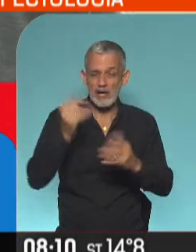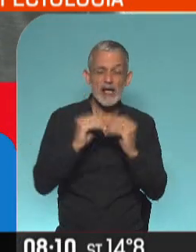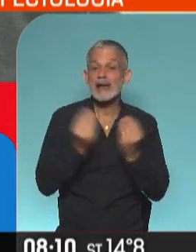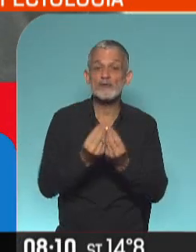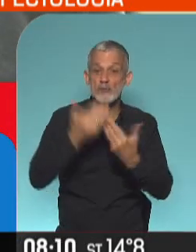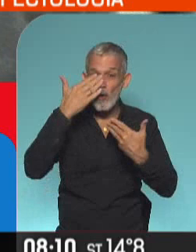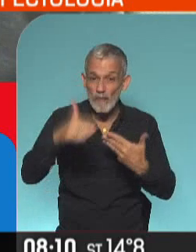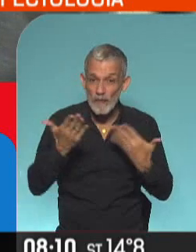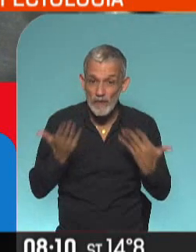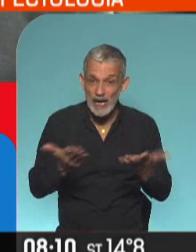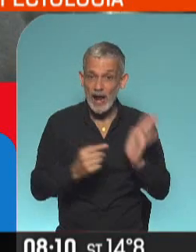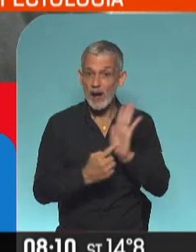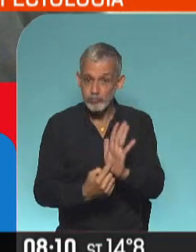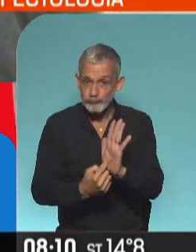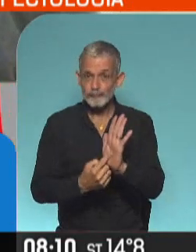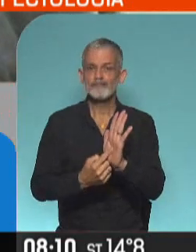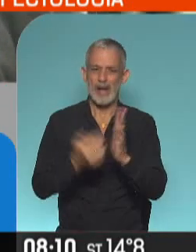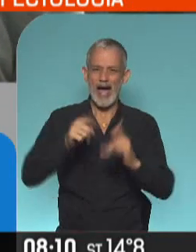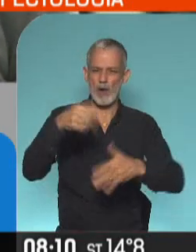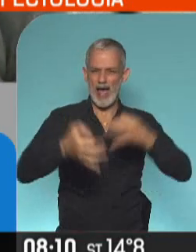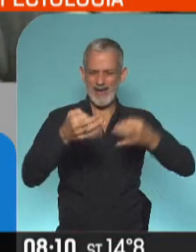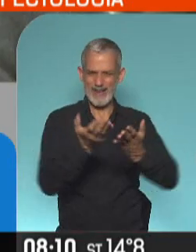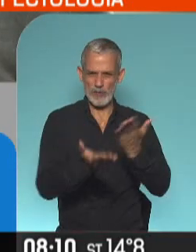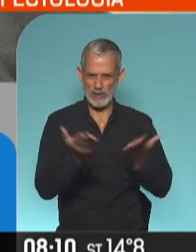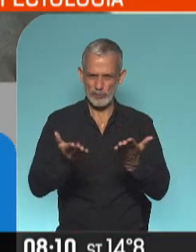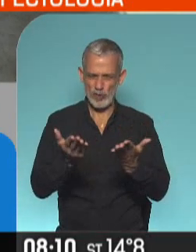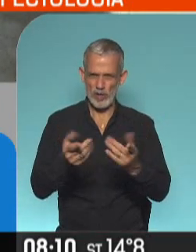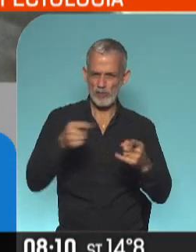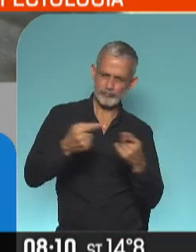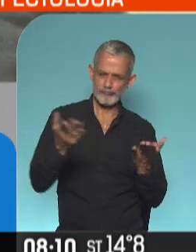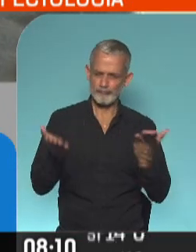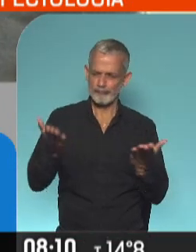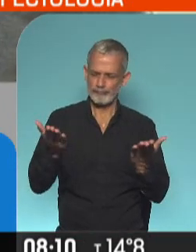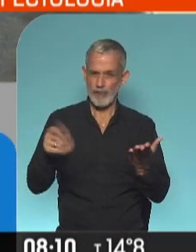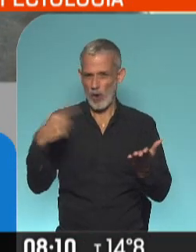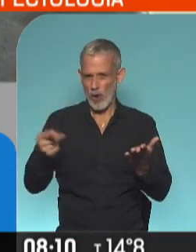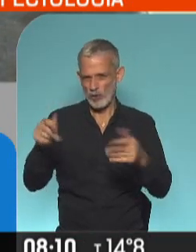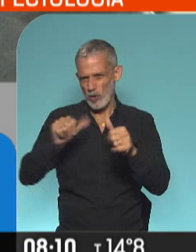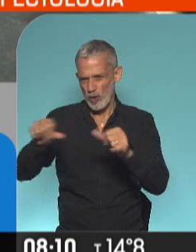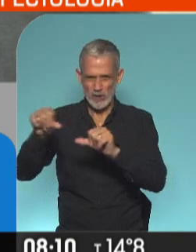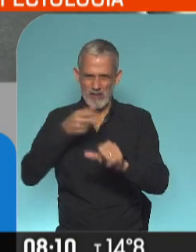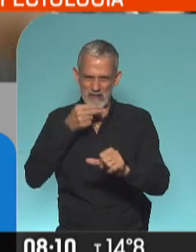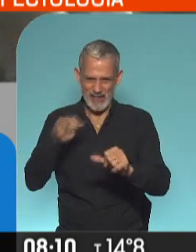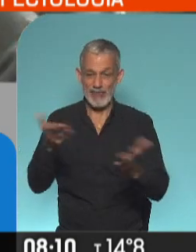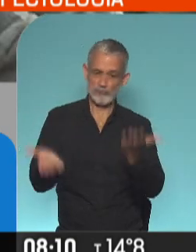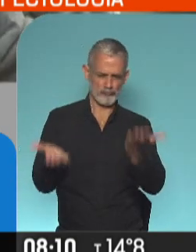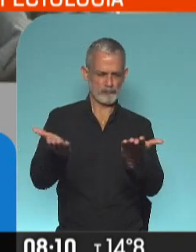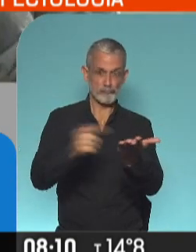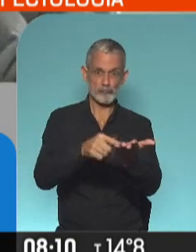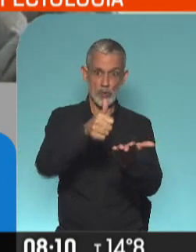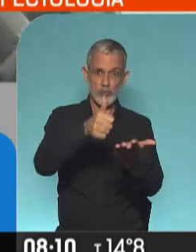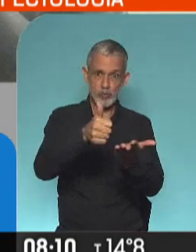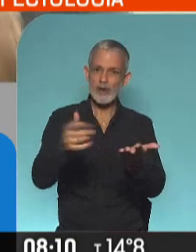resultados finales, ahora se está evaluando suero equino contra placebo. Entonces vamos a poder saber si realmente la contribución ha sido